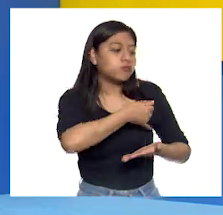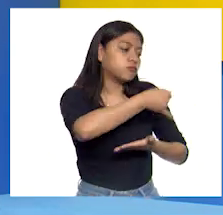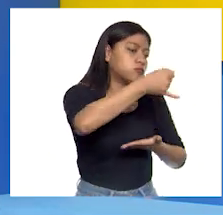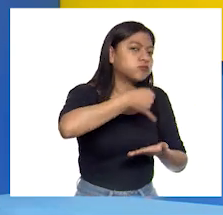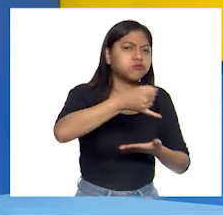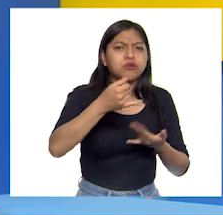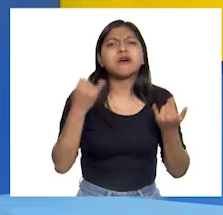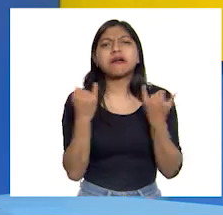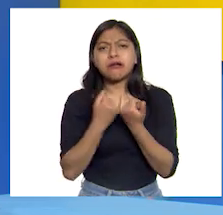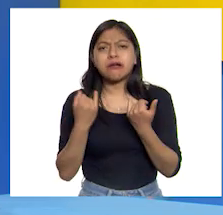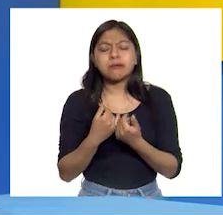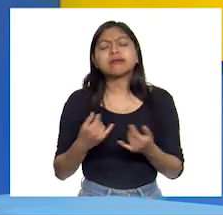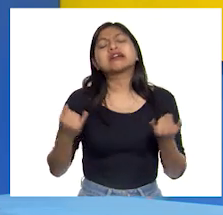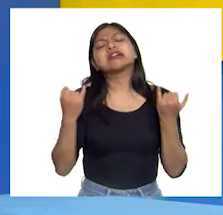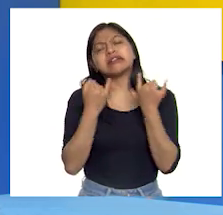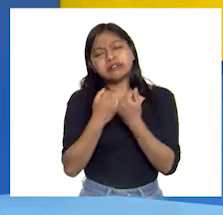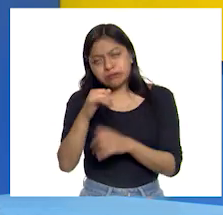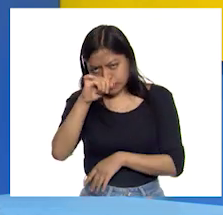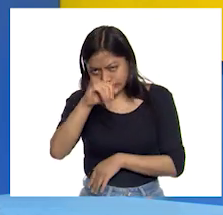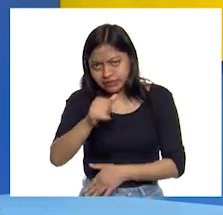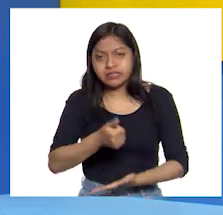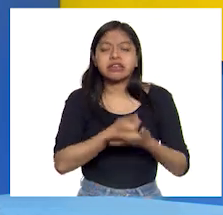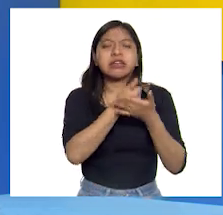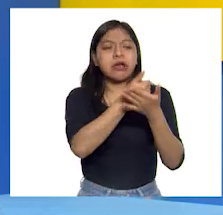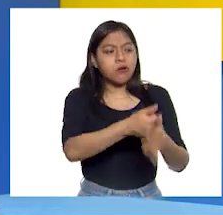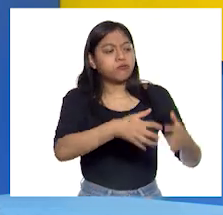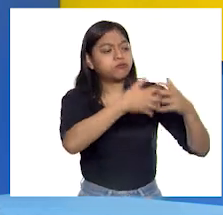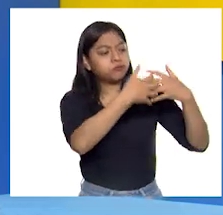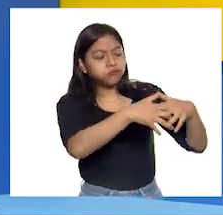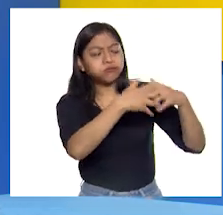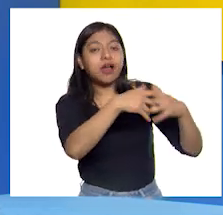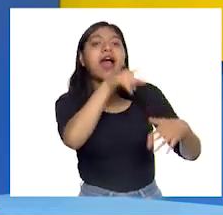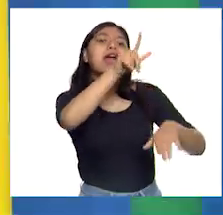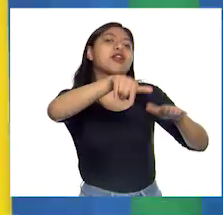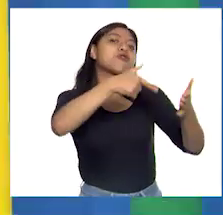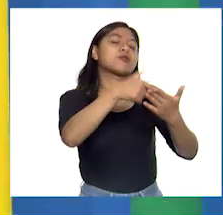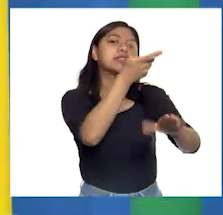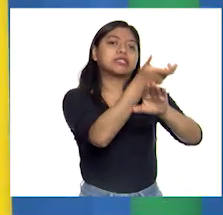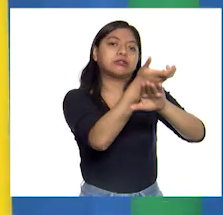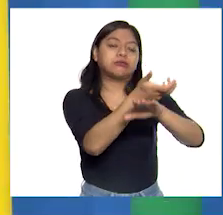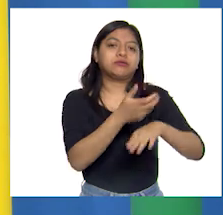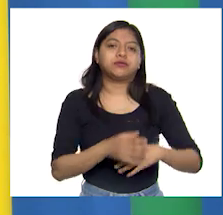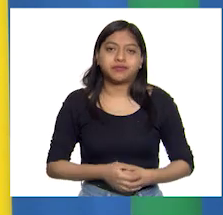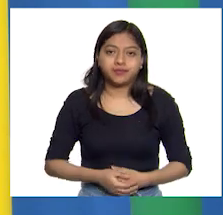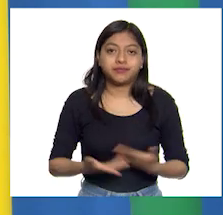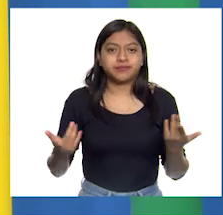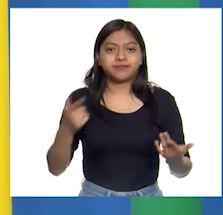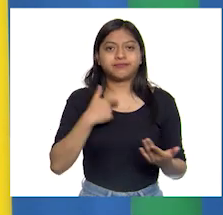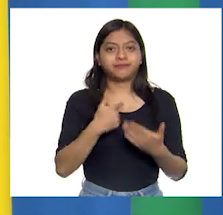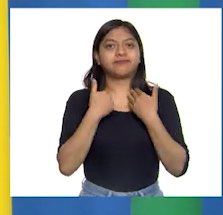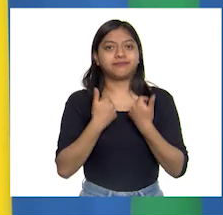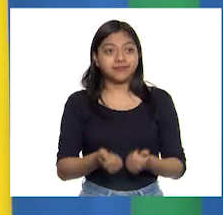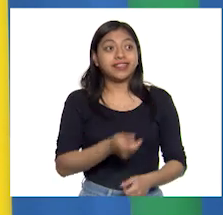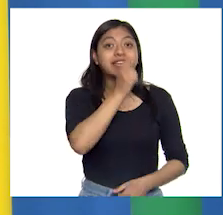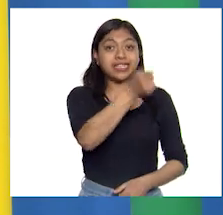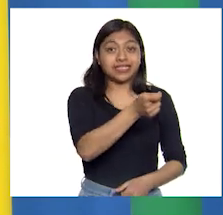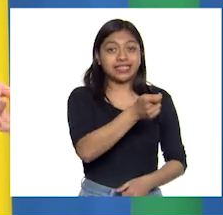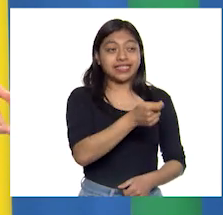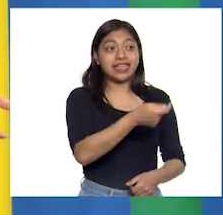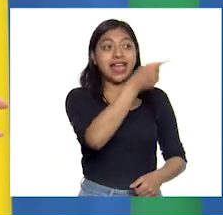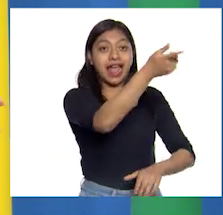agrícolas y en menor medida también para trabajar en las fábricas de los Estados Unidos. Y por lo que entendí, mejoró la relación con Estados